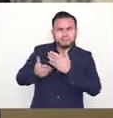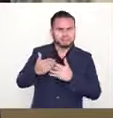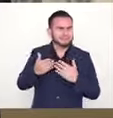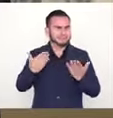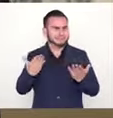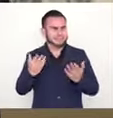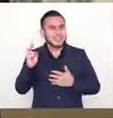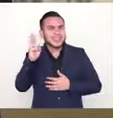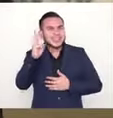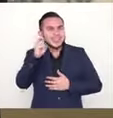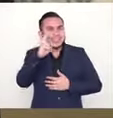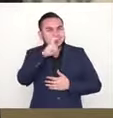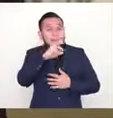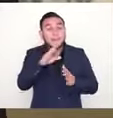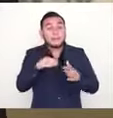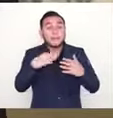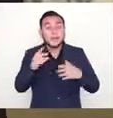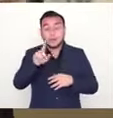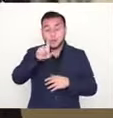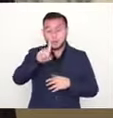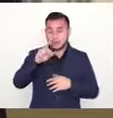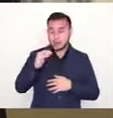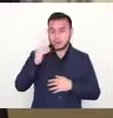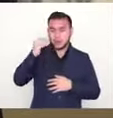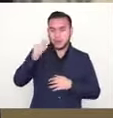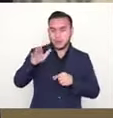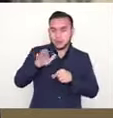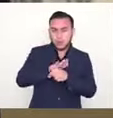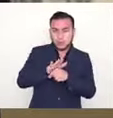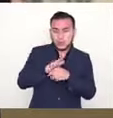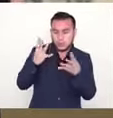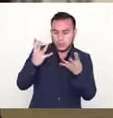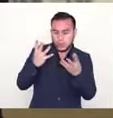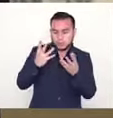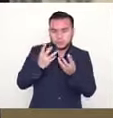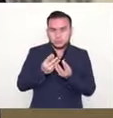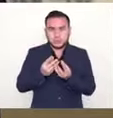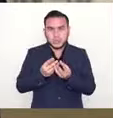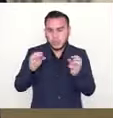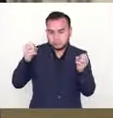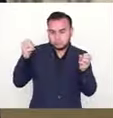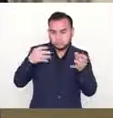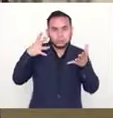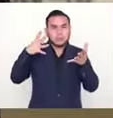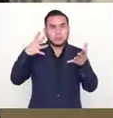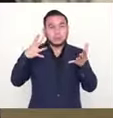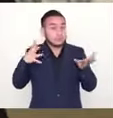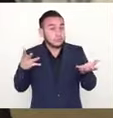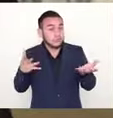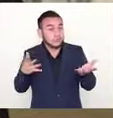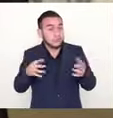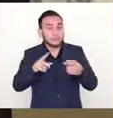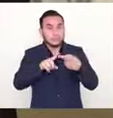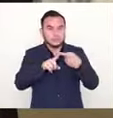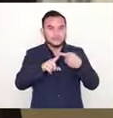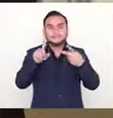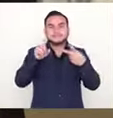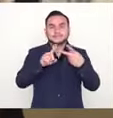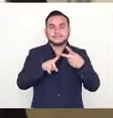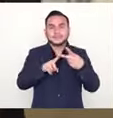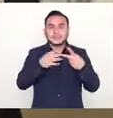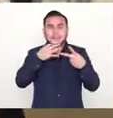porque porque un año un año completo ante alguien bajo los oficios por magia ok número uno número 2